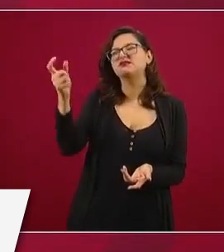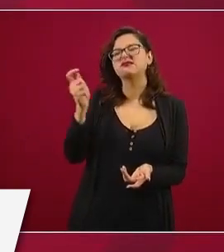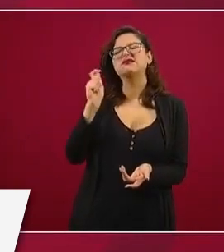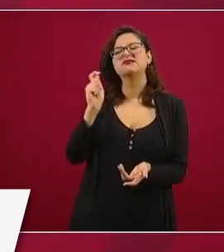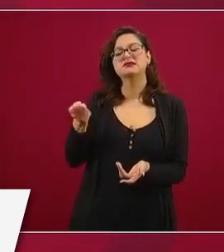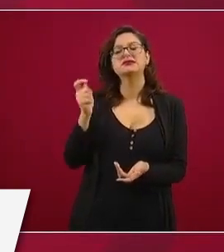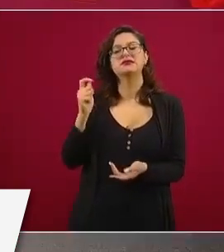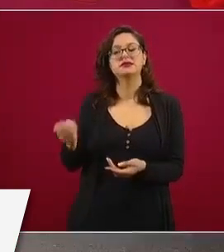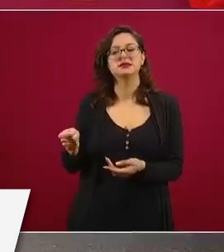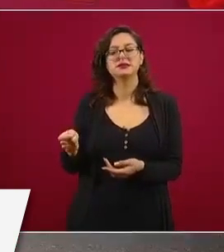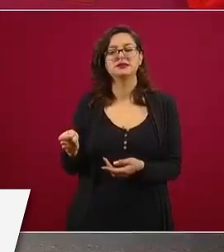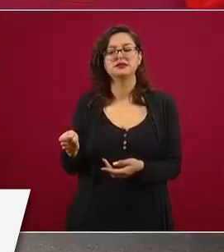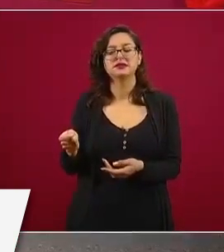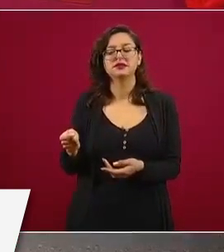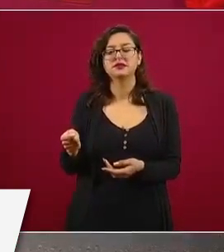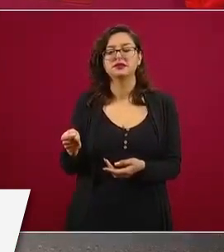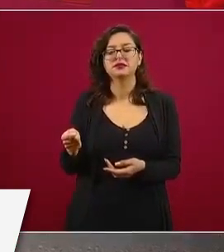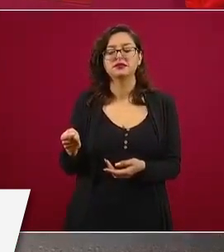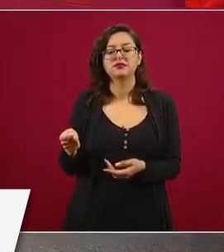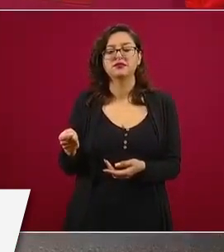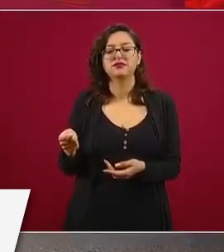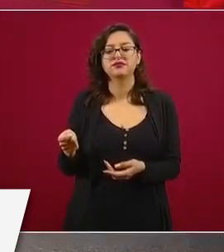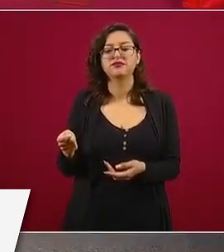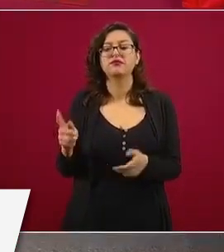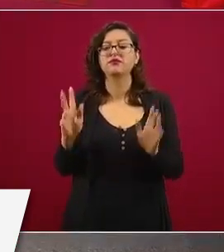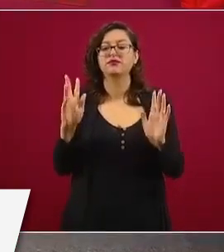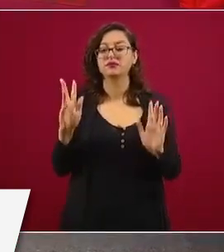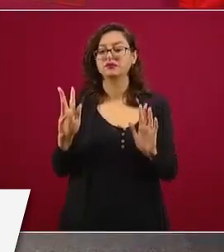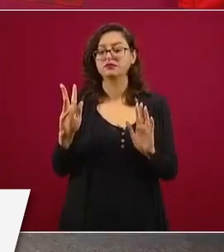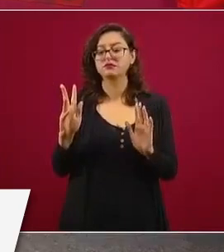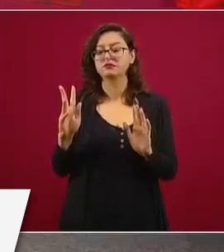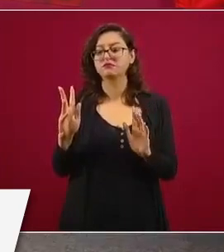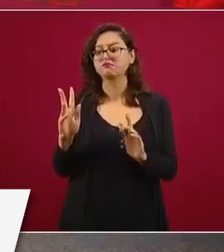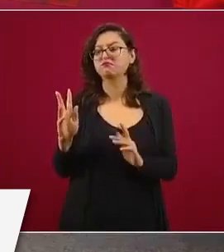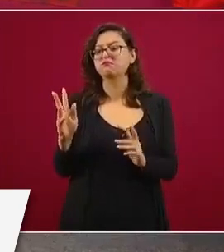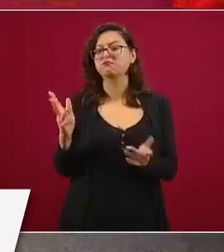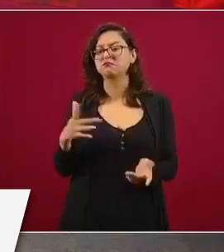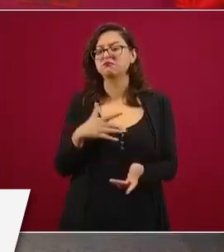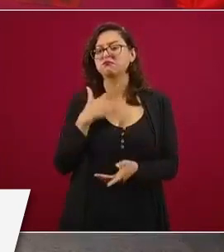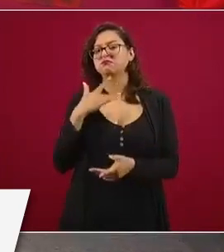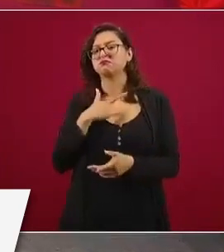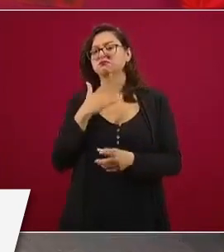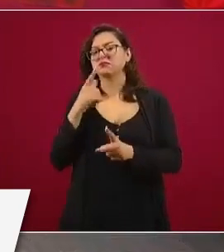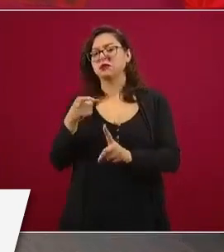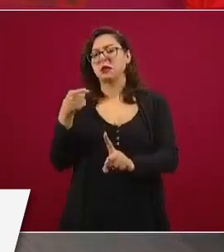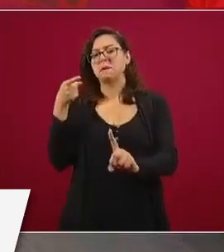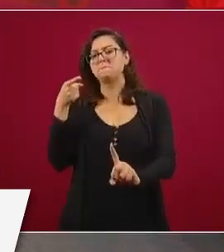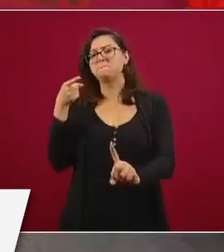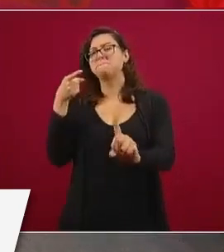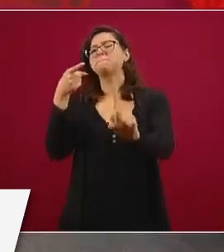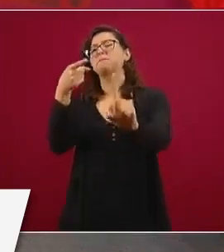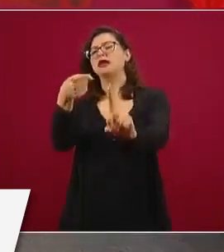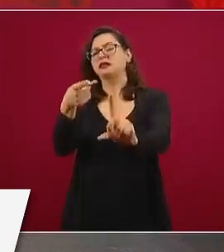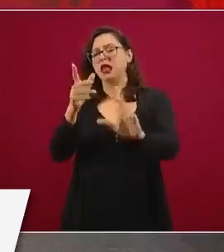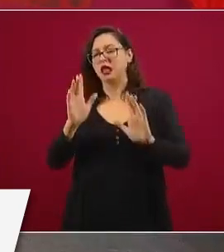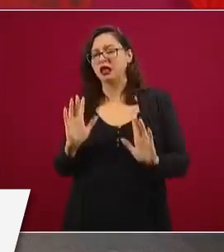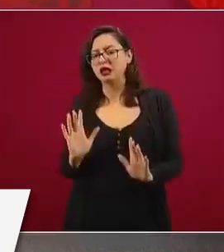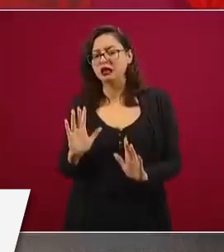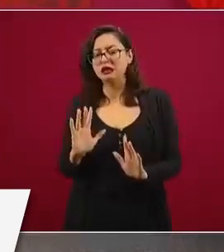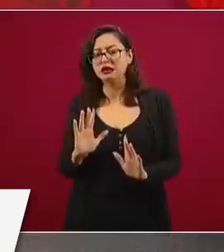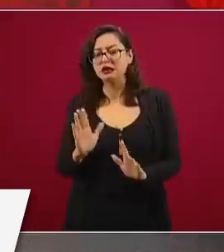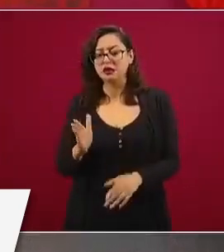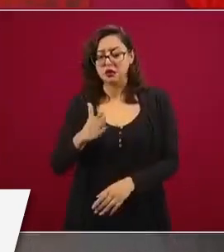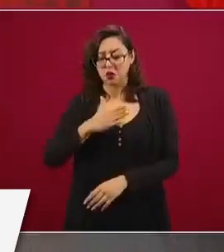se coloca a cierta distancia, es como la justicia, y